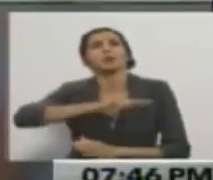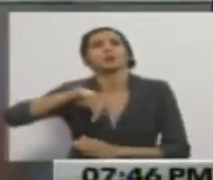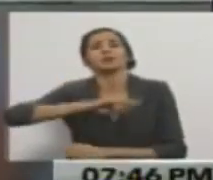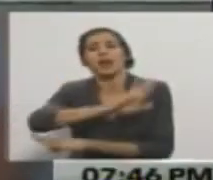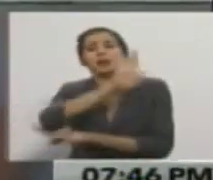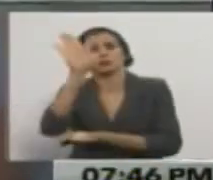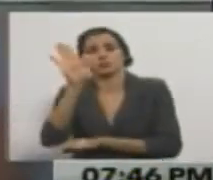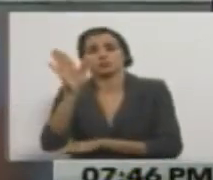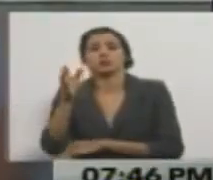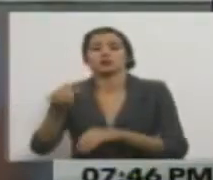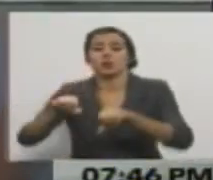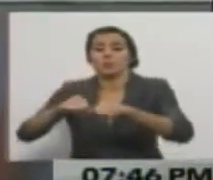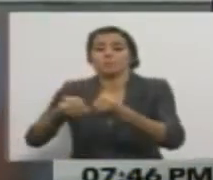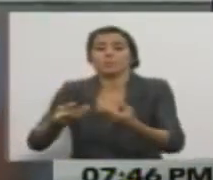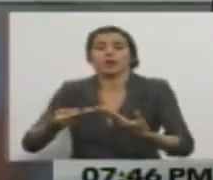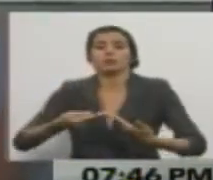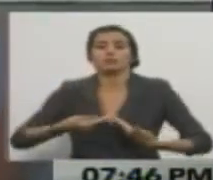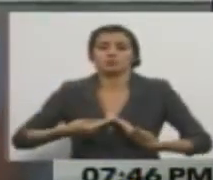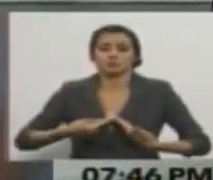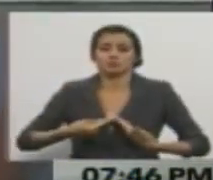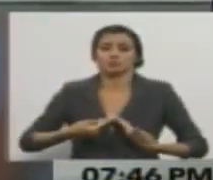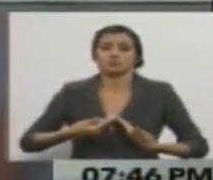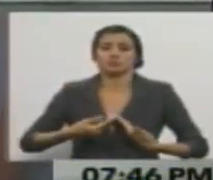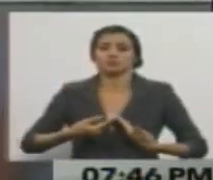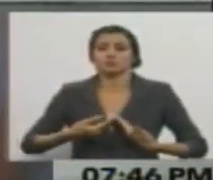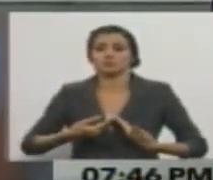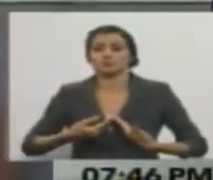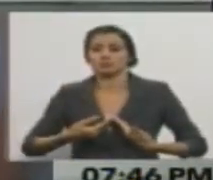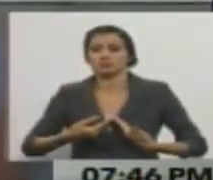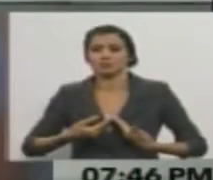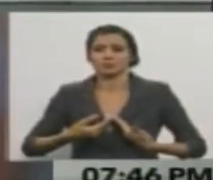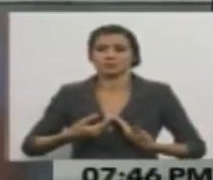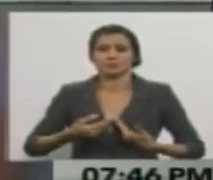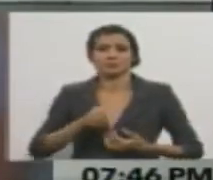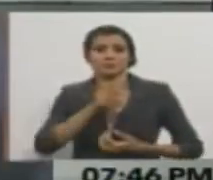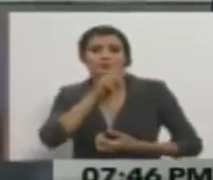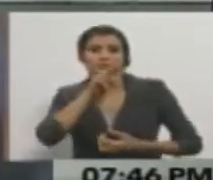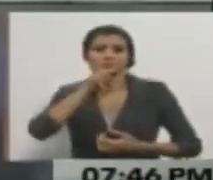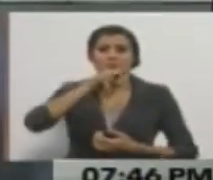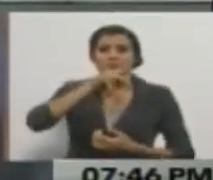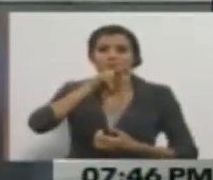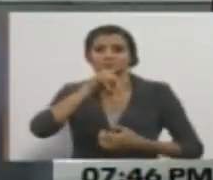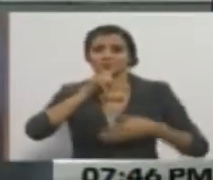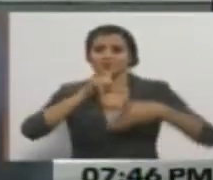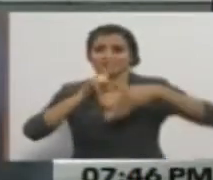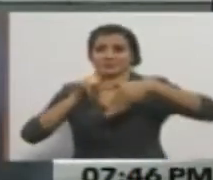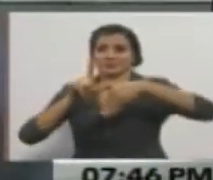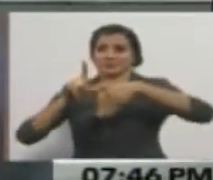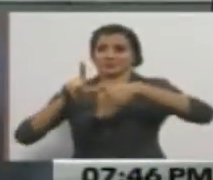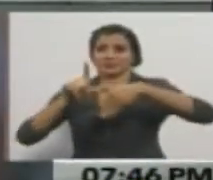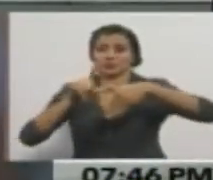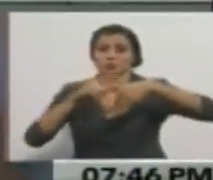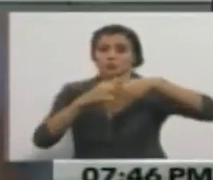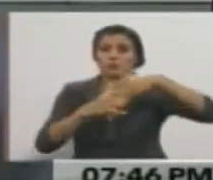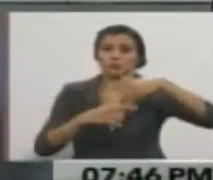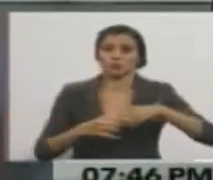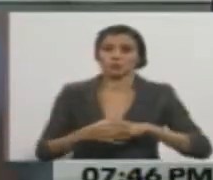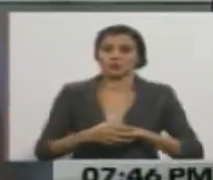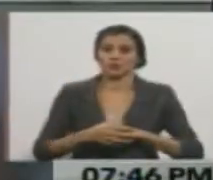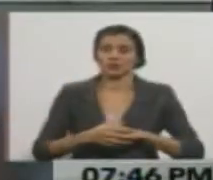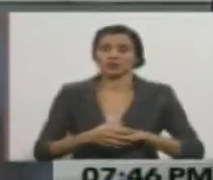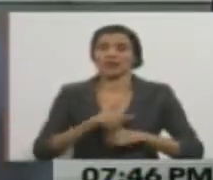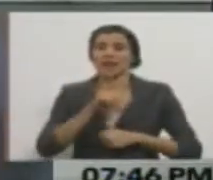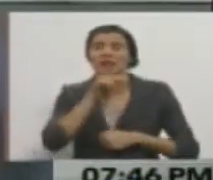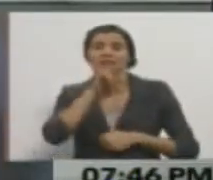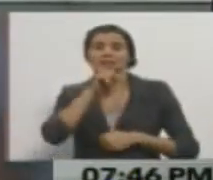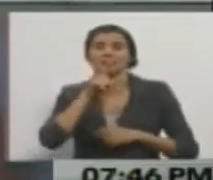Pater Noster, qui es in celi, santificetur nomen tu, adveniam regnum tu, fiat voluntas tuas, sicut in cielo et in